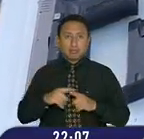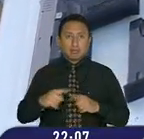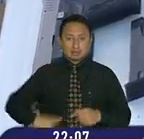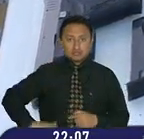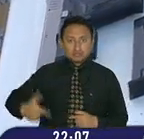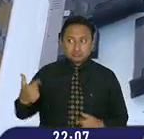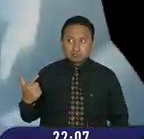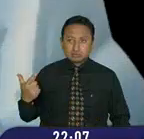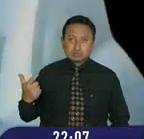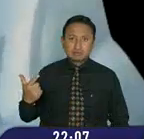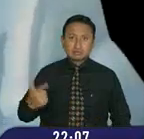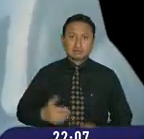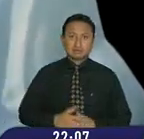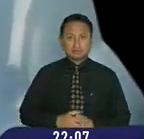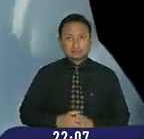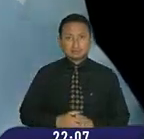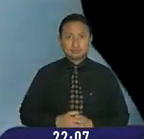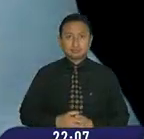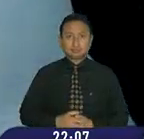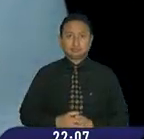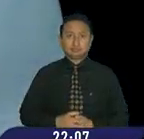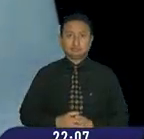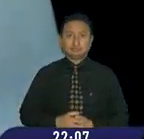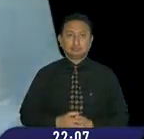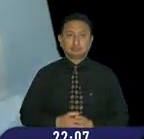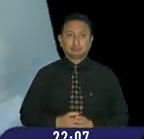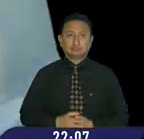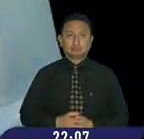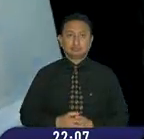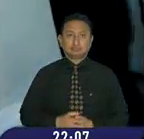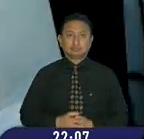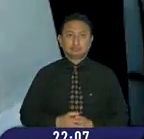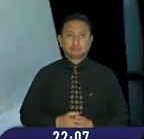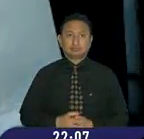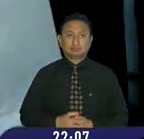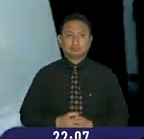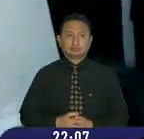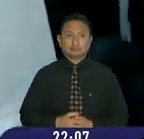pistola en la cintura. En Quito informó Iván Casamen.